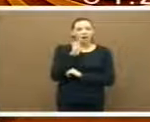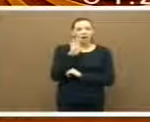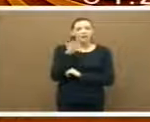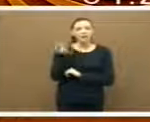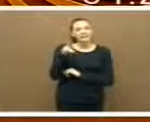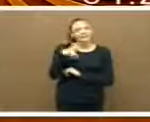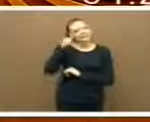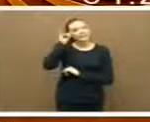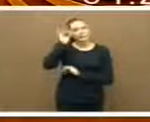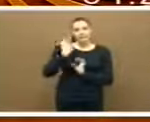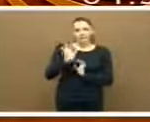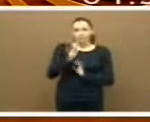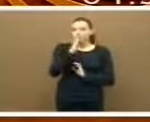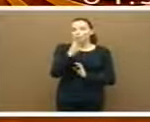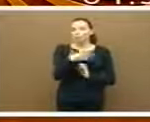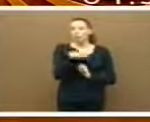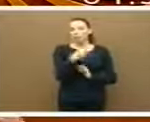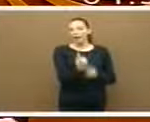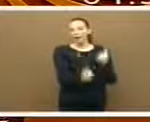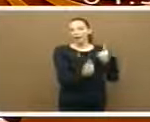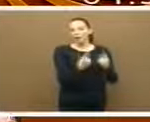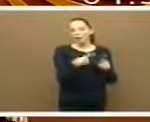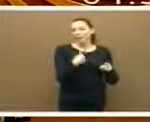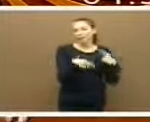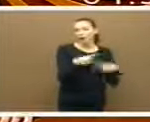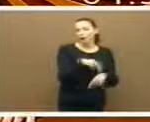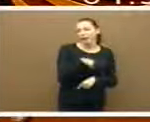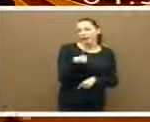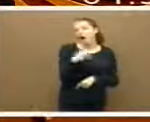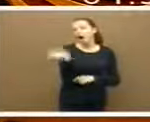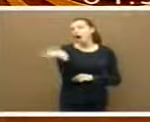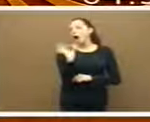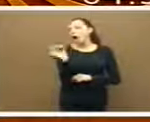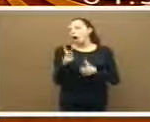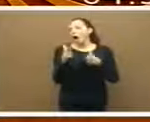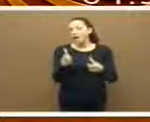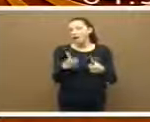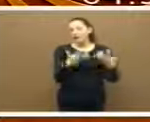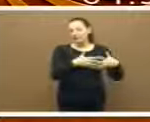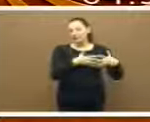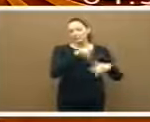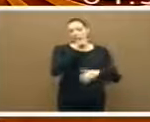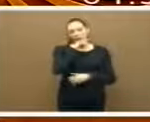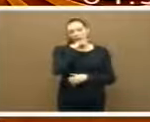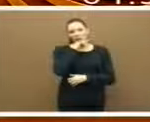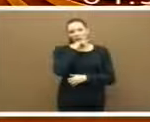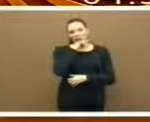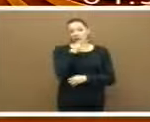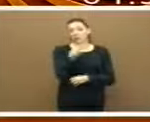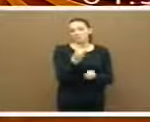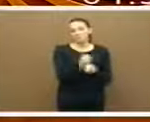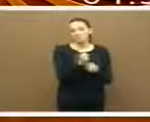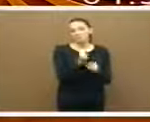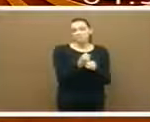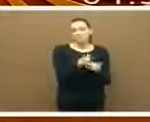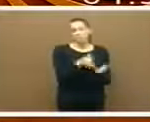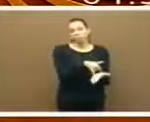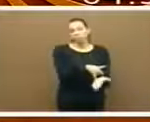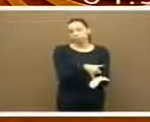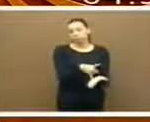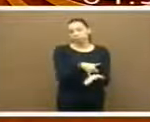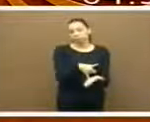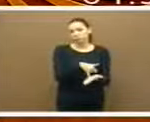funcionamiento de áreas y de direcciones generales y, por lo tanto, dejarían de funcionar de manera eficaz y